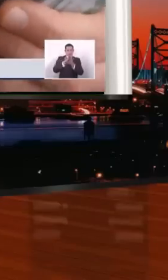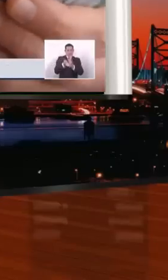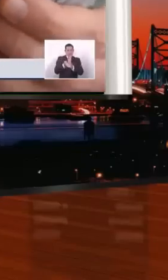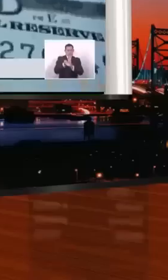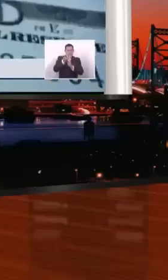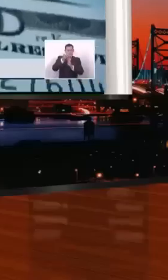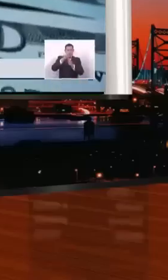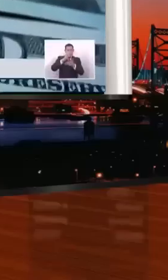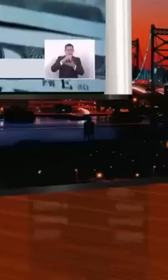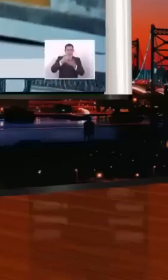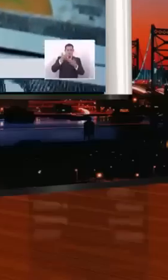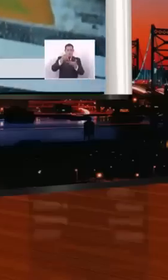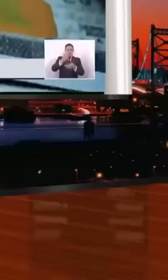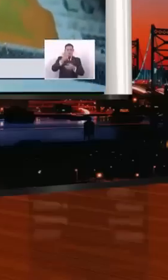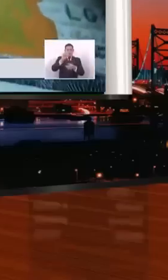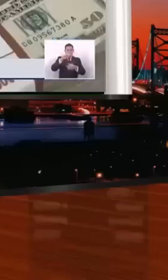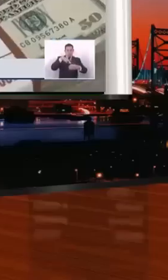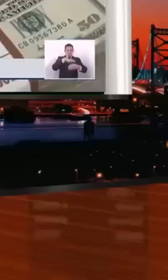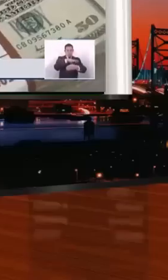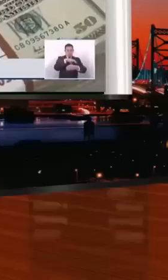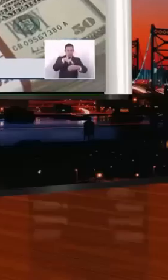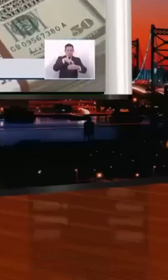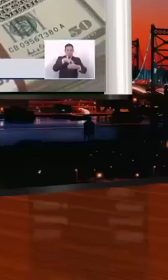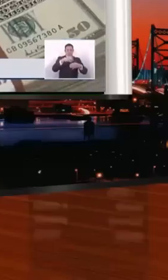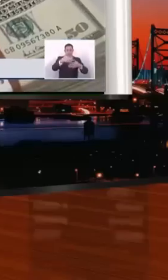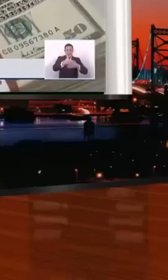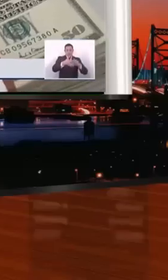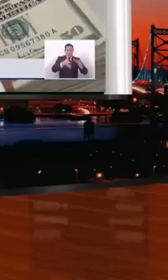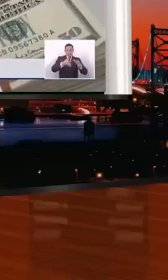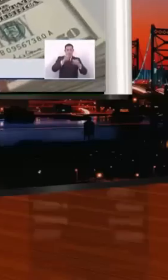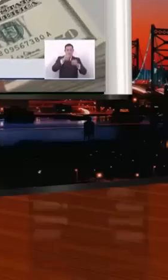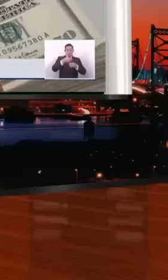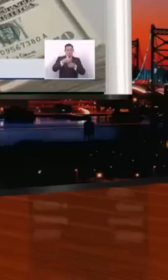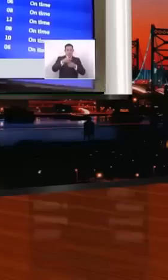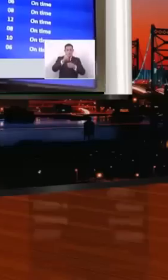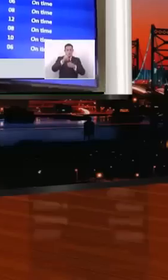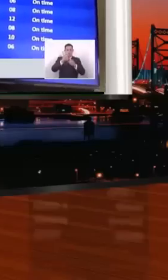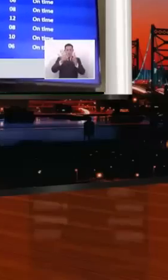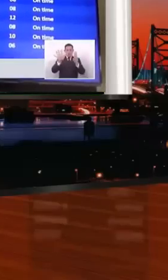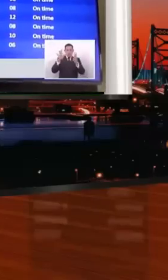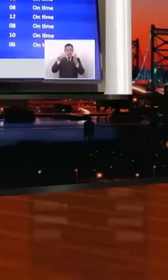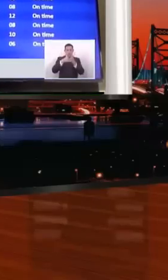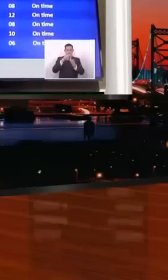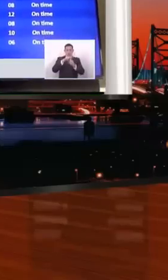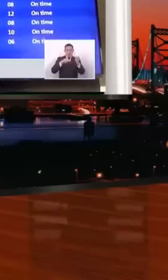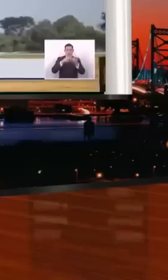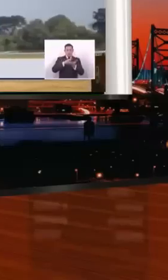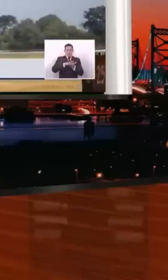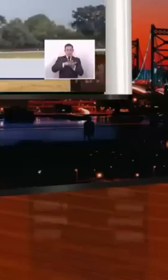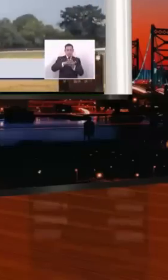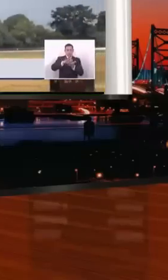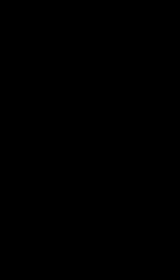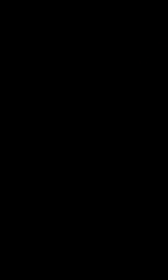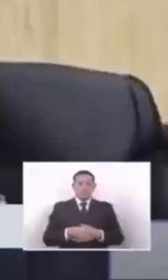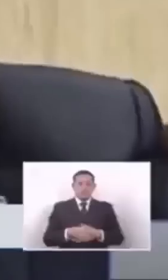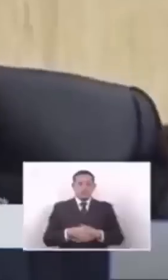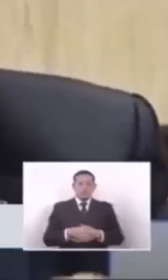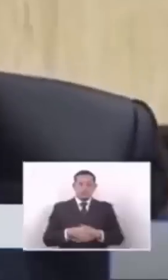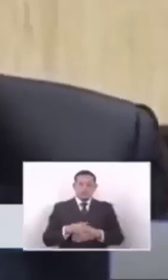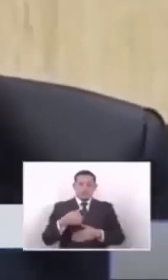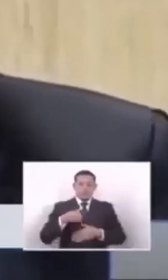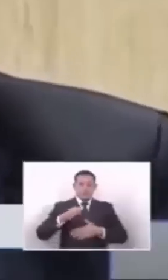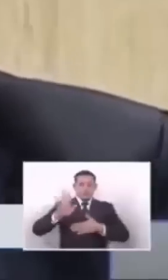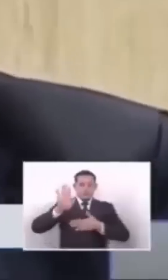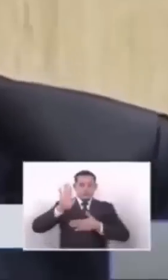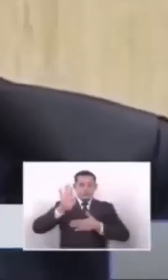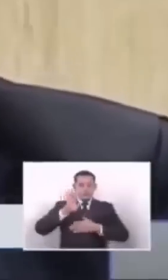bastante tiempo ya no han llegado a la Asamblea Legislativa. O sea, ¿cómo pudieron descuidar a esos majes? Compromiso